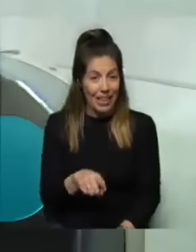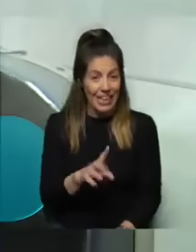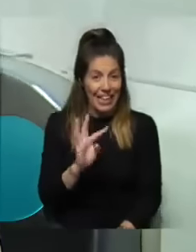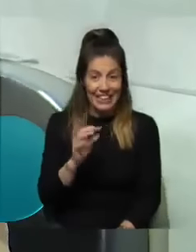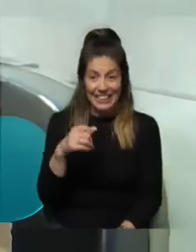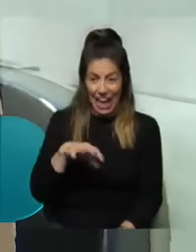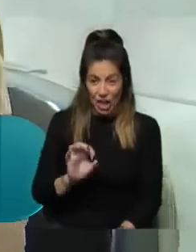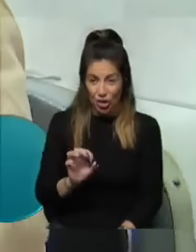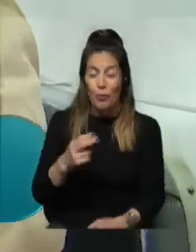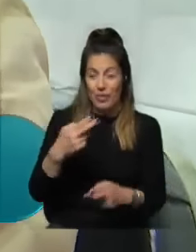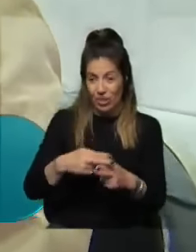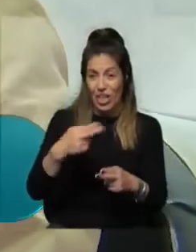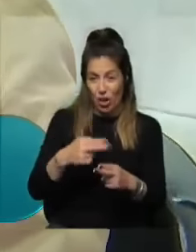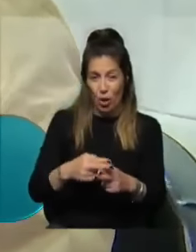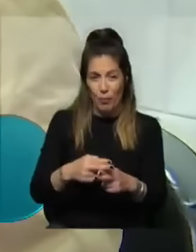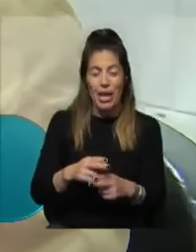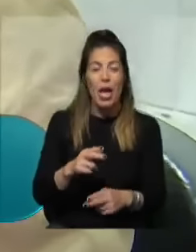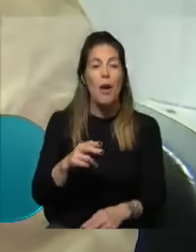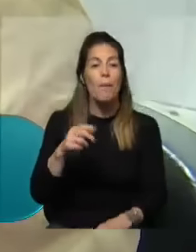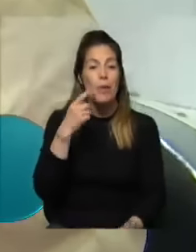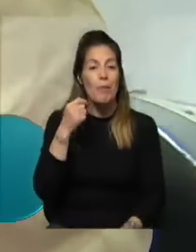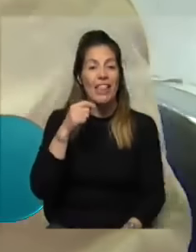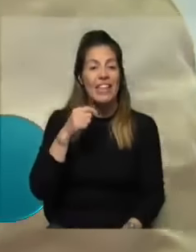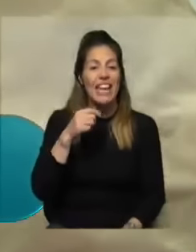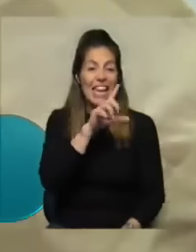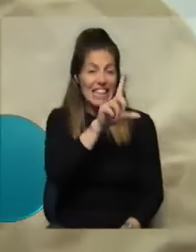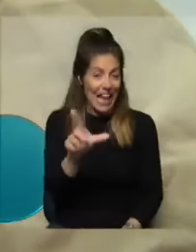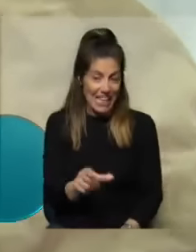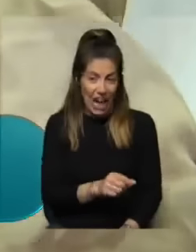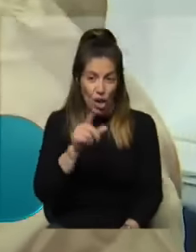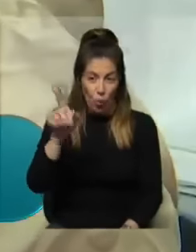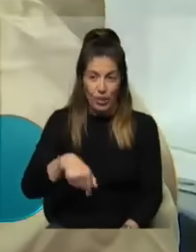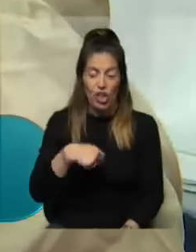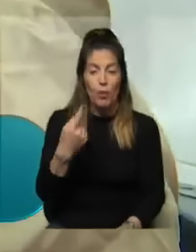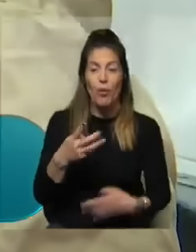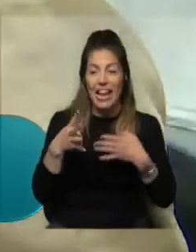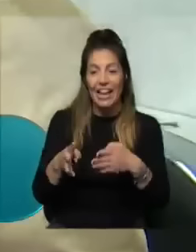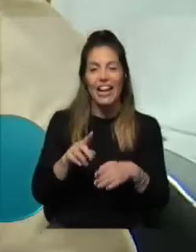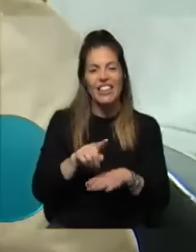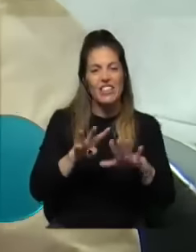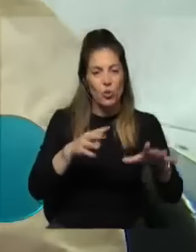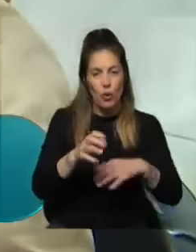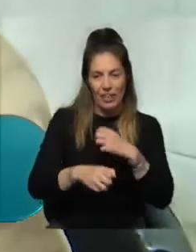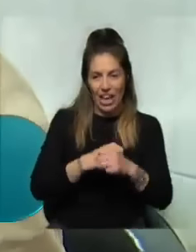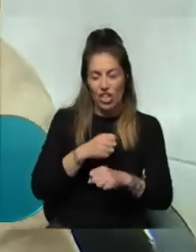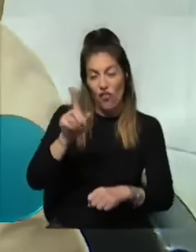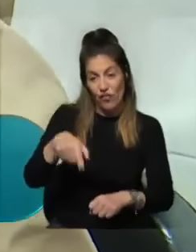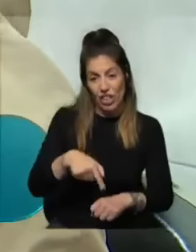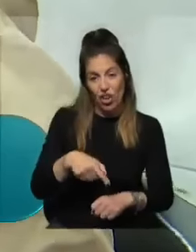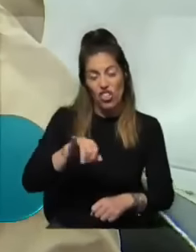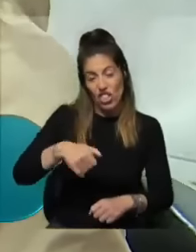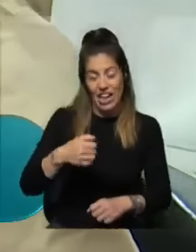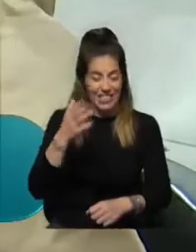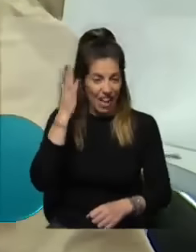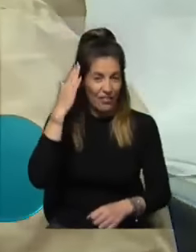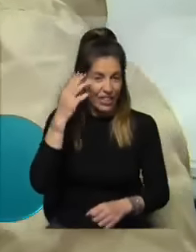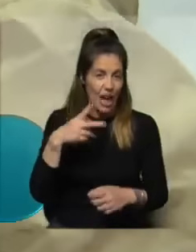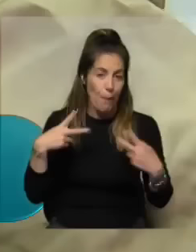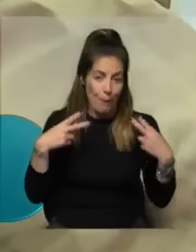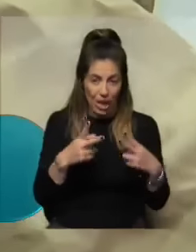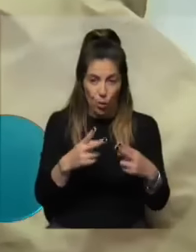digamos. Claro, mi padre es italiano, vino después de la guerra, con 19 años. Ya vino con el oficio allá. Y yo